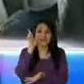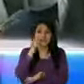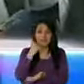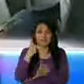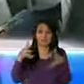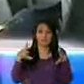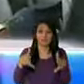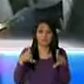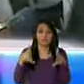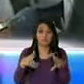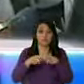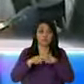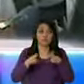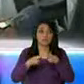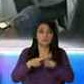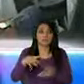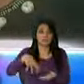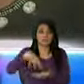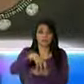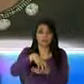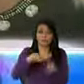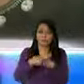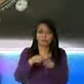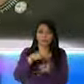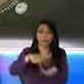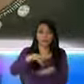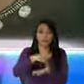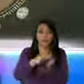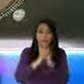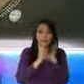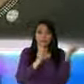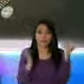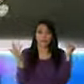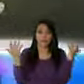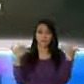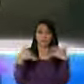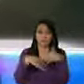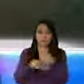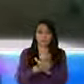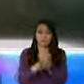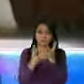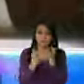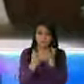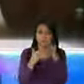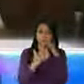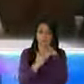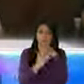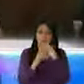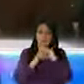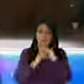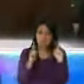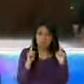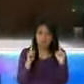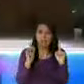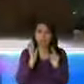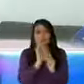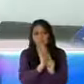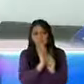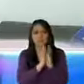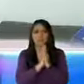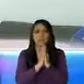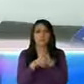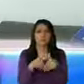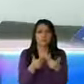maestros de otras provincias como Manabí solicitaron unirse a esta manifestación de paz, pero que analizarán su pedido.